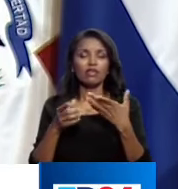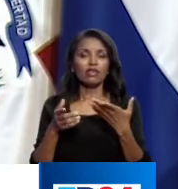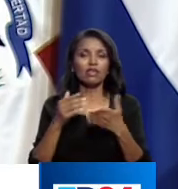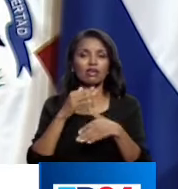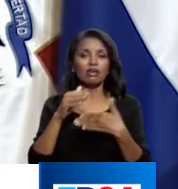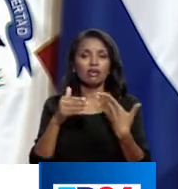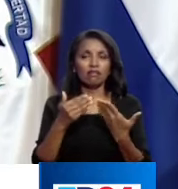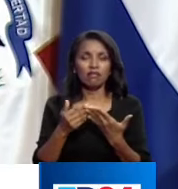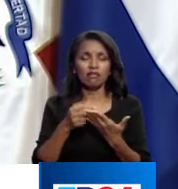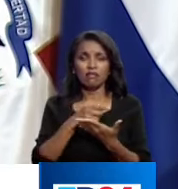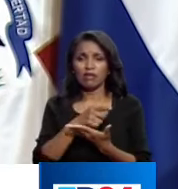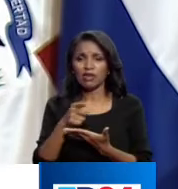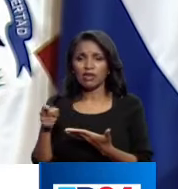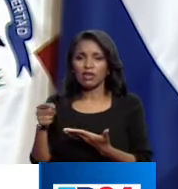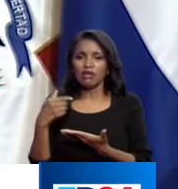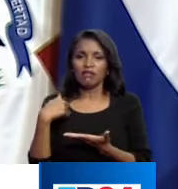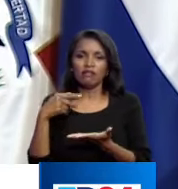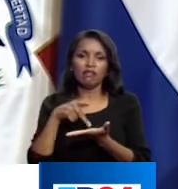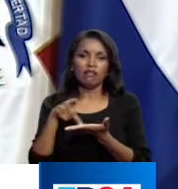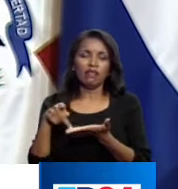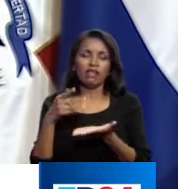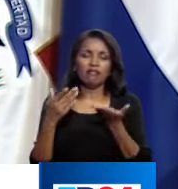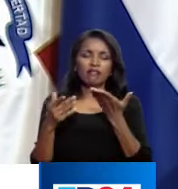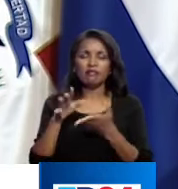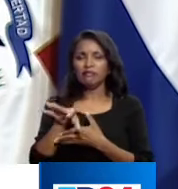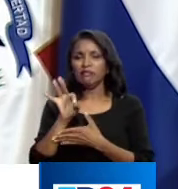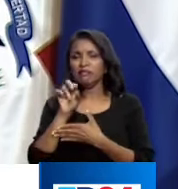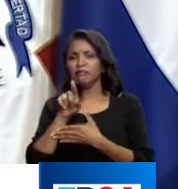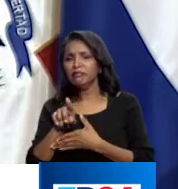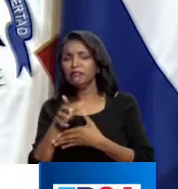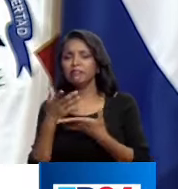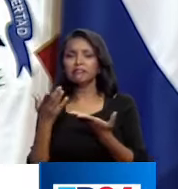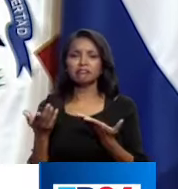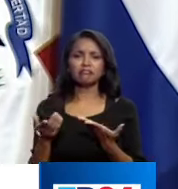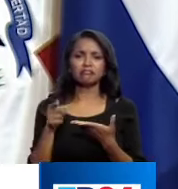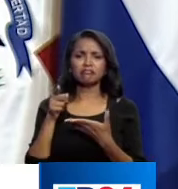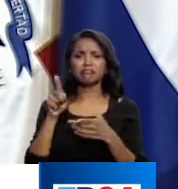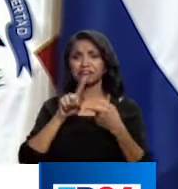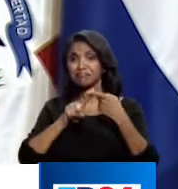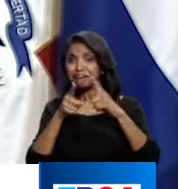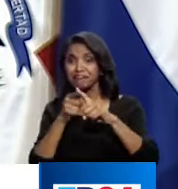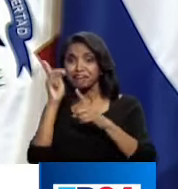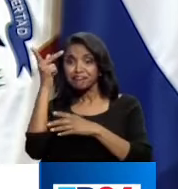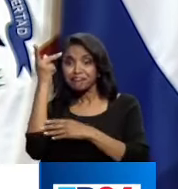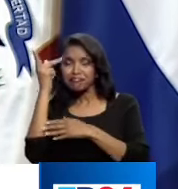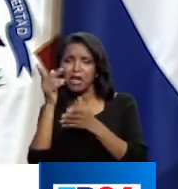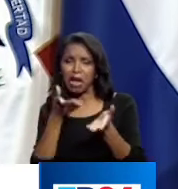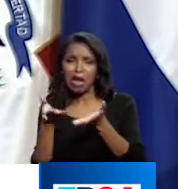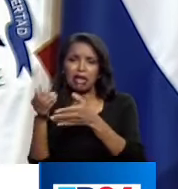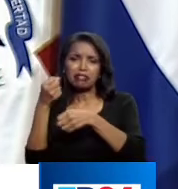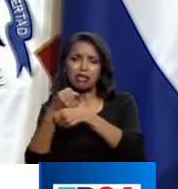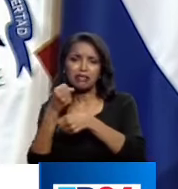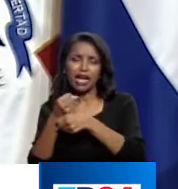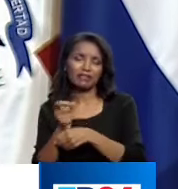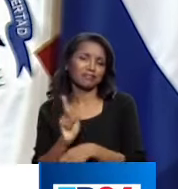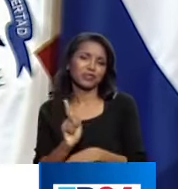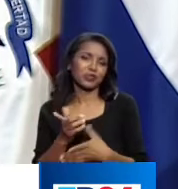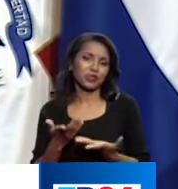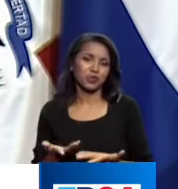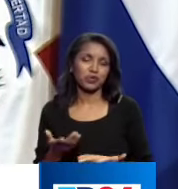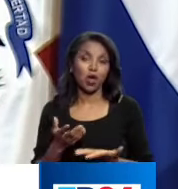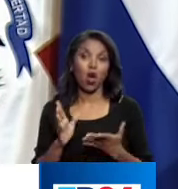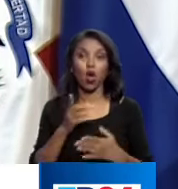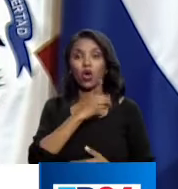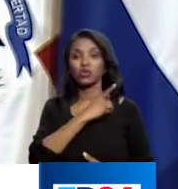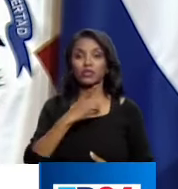turismo. Nosotros no podemos vivir de nombramientos políticos, no puede ser que el director regional de la ATP lo nombre un